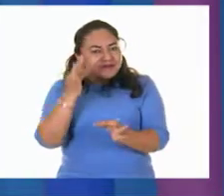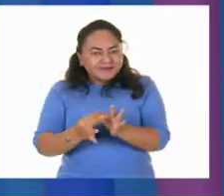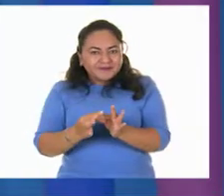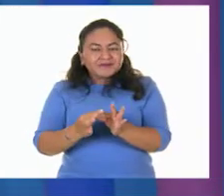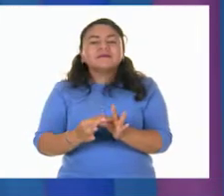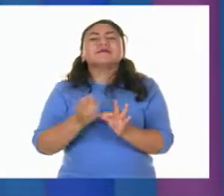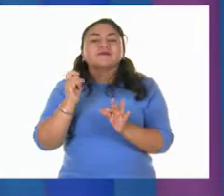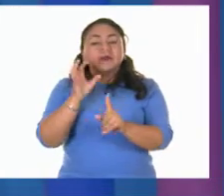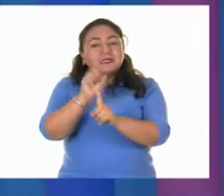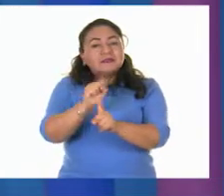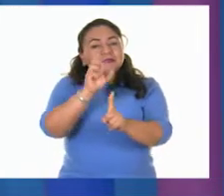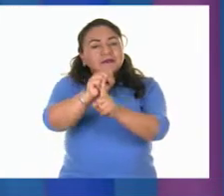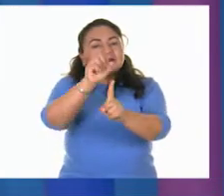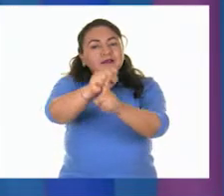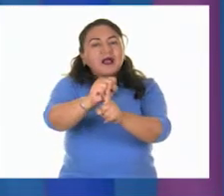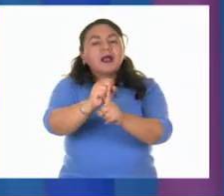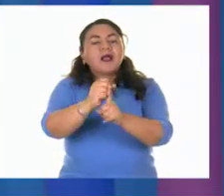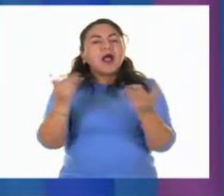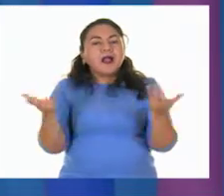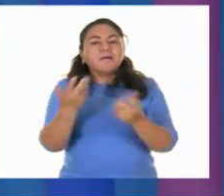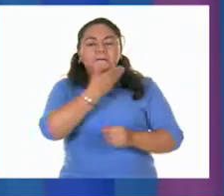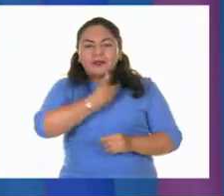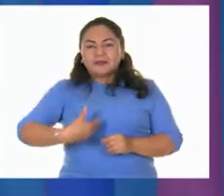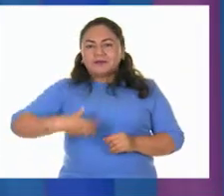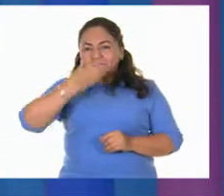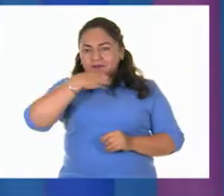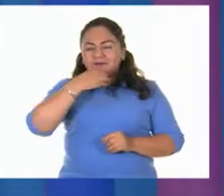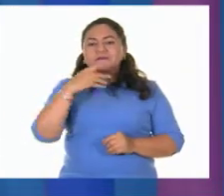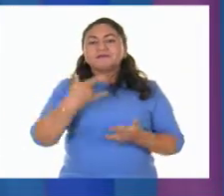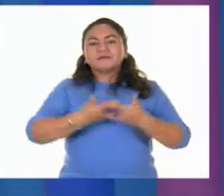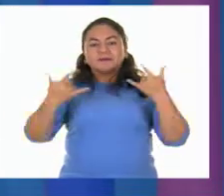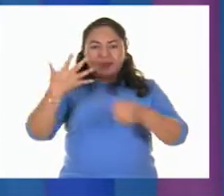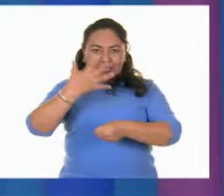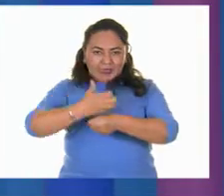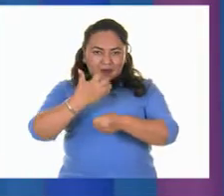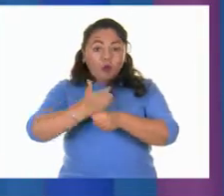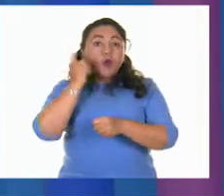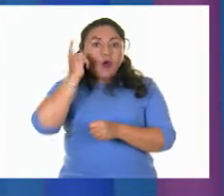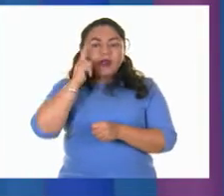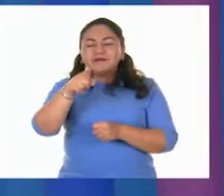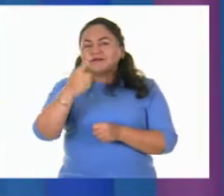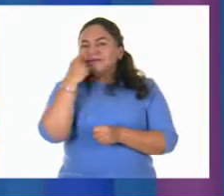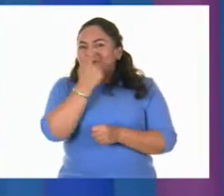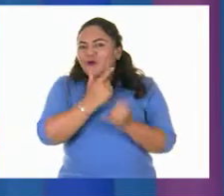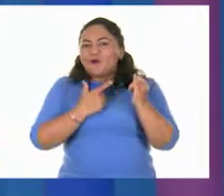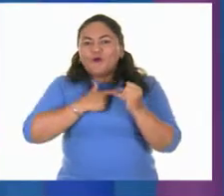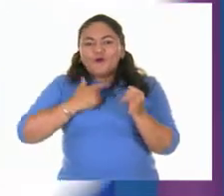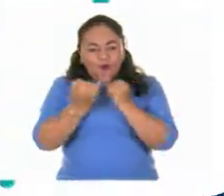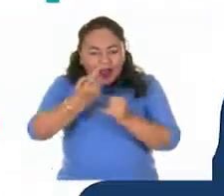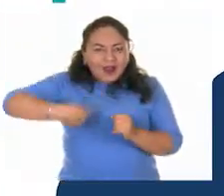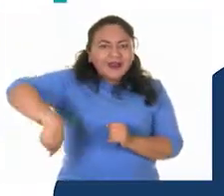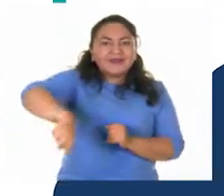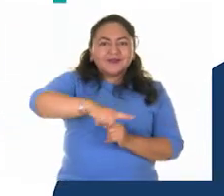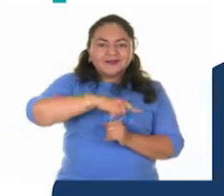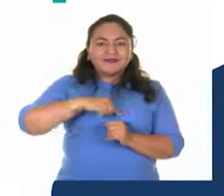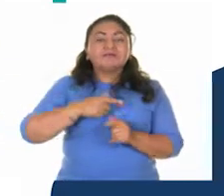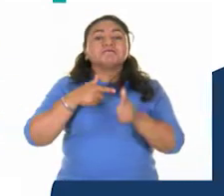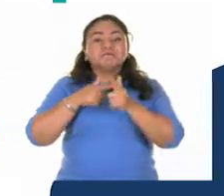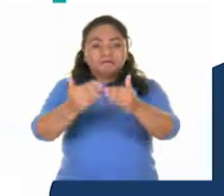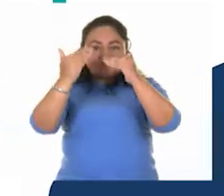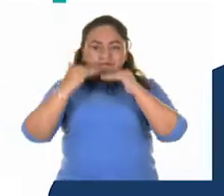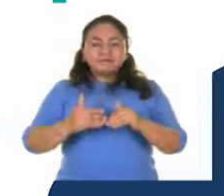con los logros del presidente Cárdenas de historia de quinto grado y espero lo hayan disfrutado tanto como nosotras. A